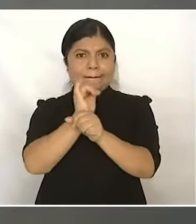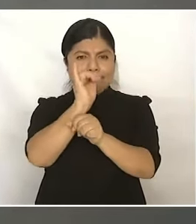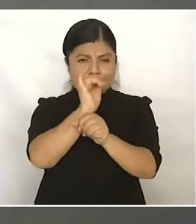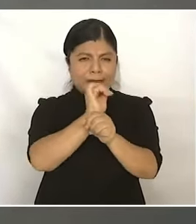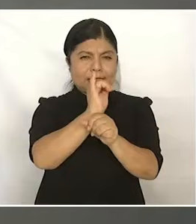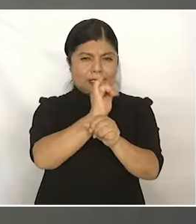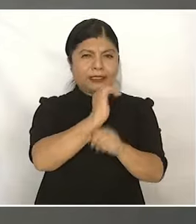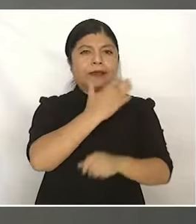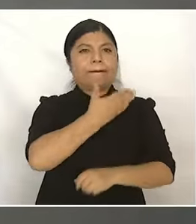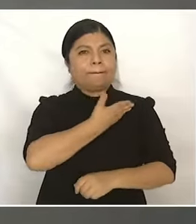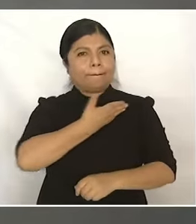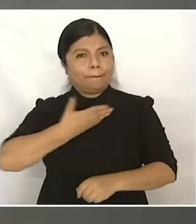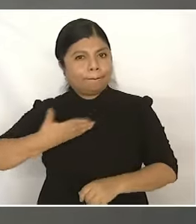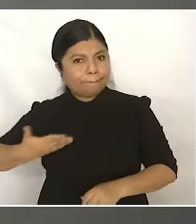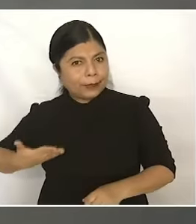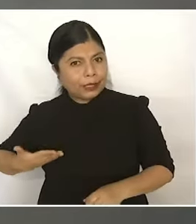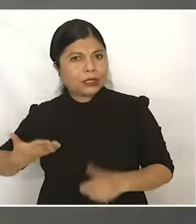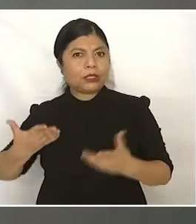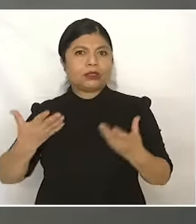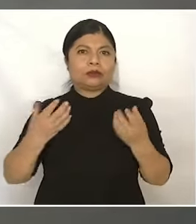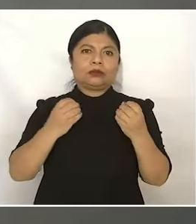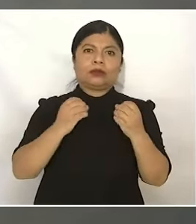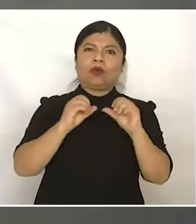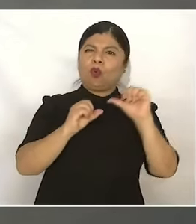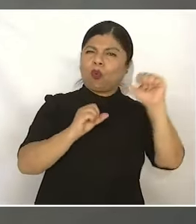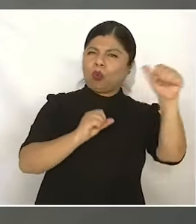de Estado tienen nivel de doctorado.